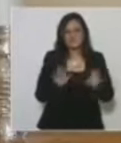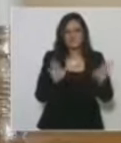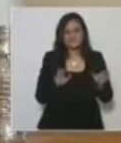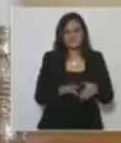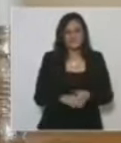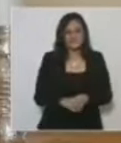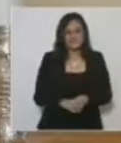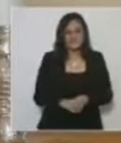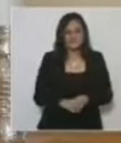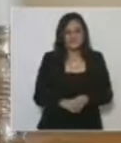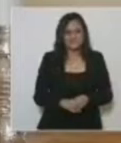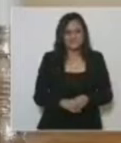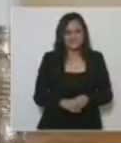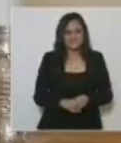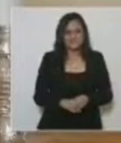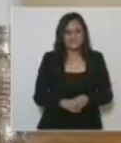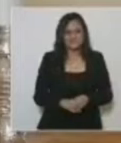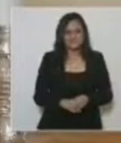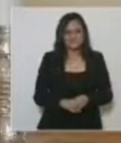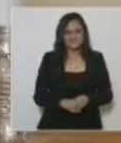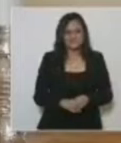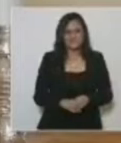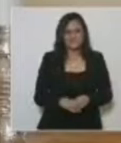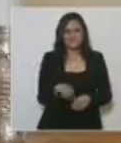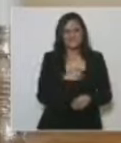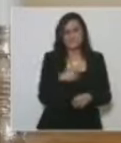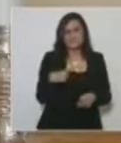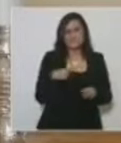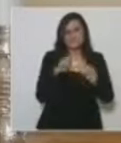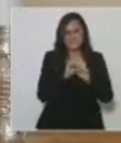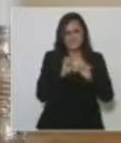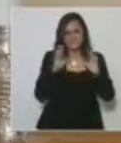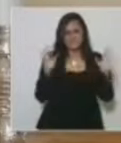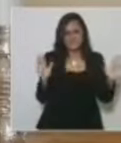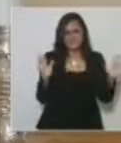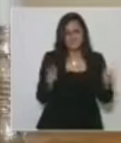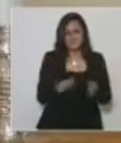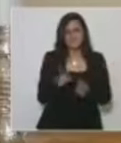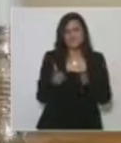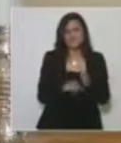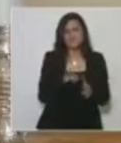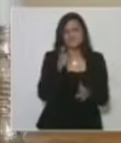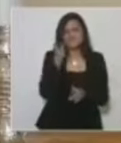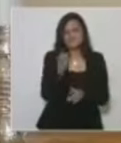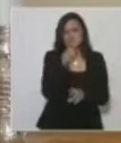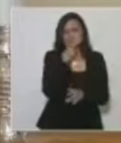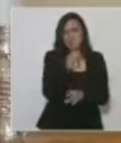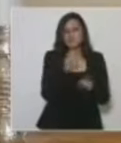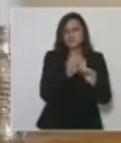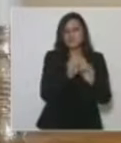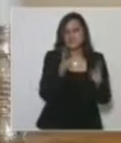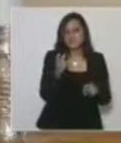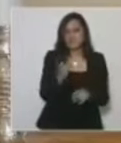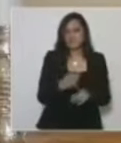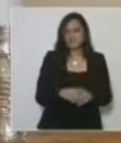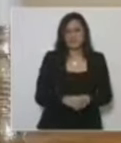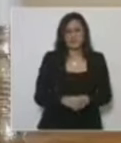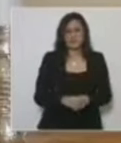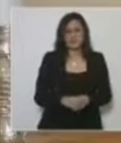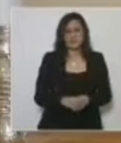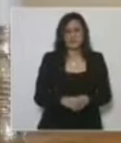Las aclare. Lo vuelvo a exhortar a que aclare. A que aclare